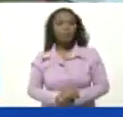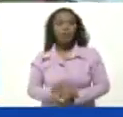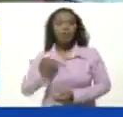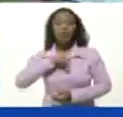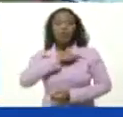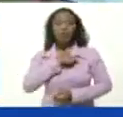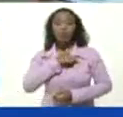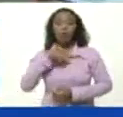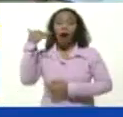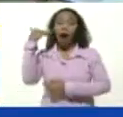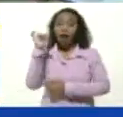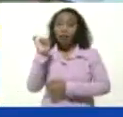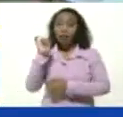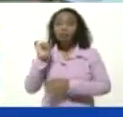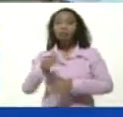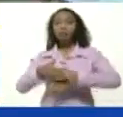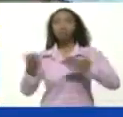nosotros tenemos con qué.